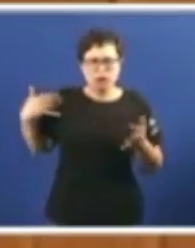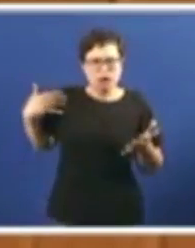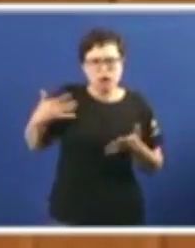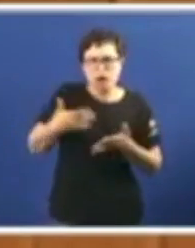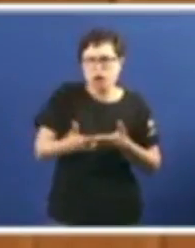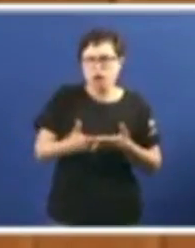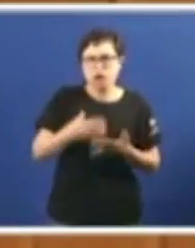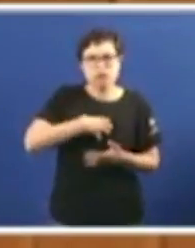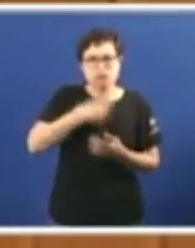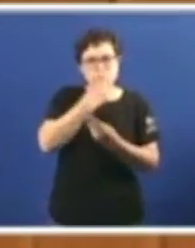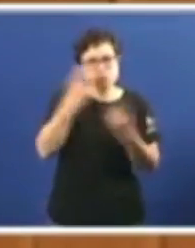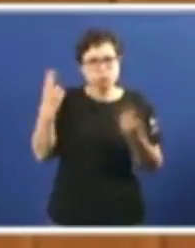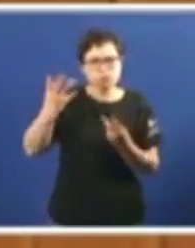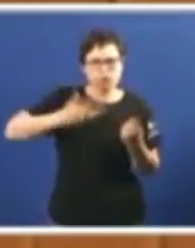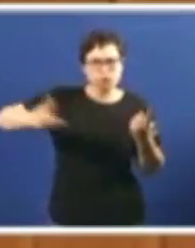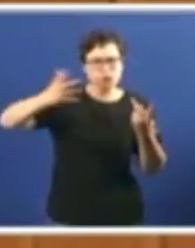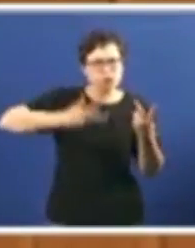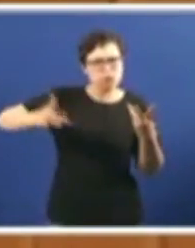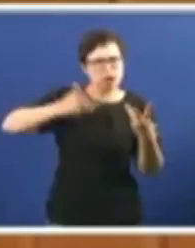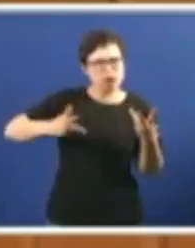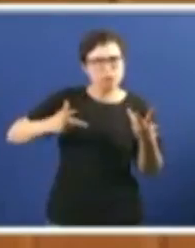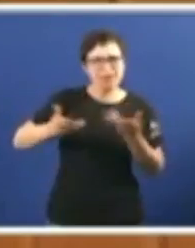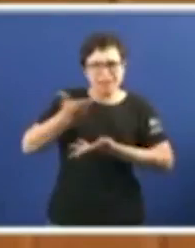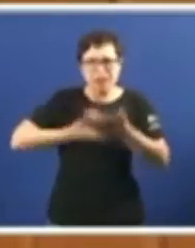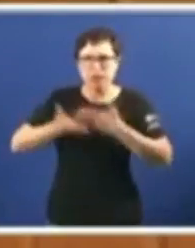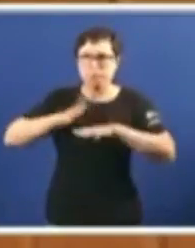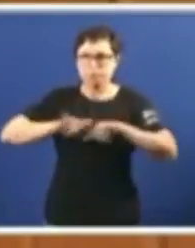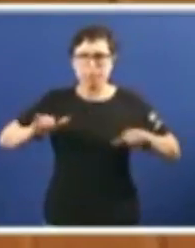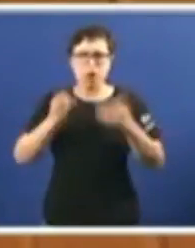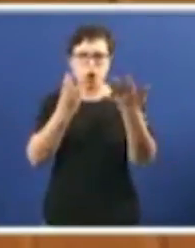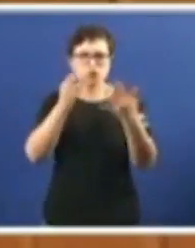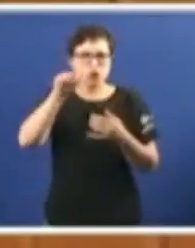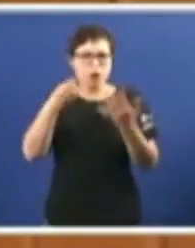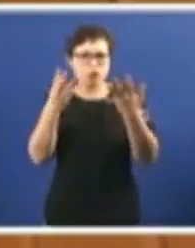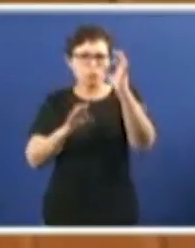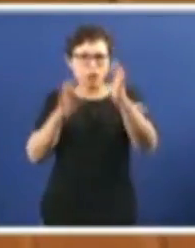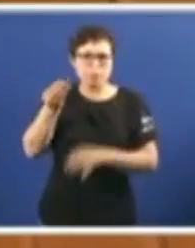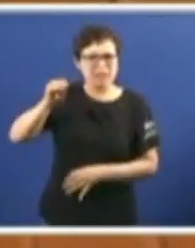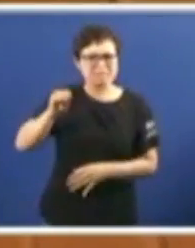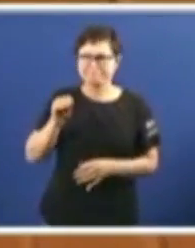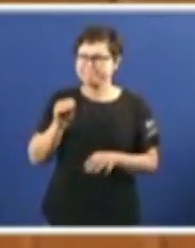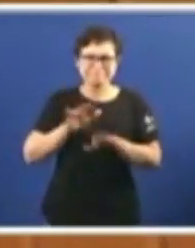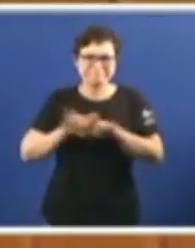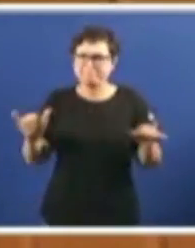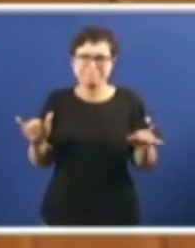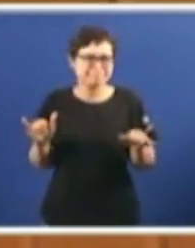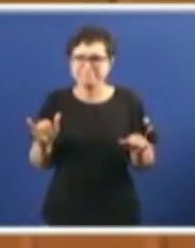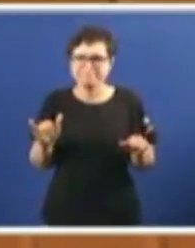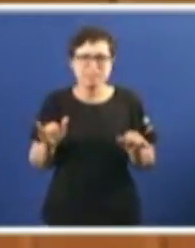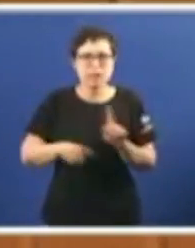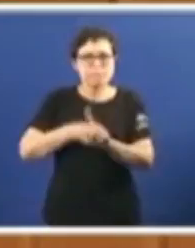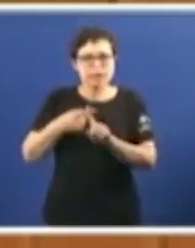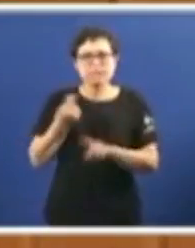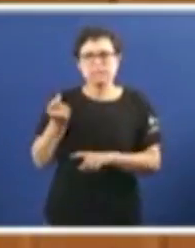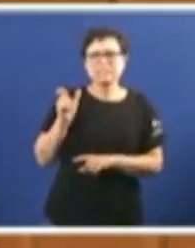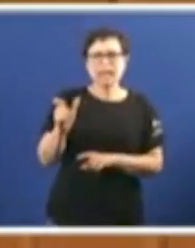traballadores e traballadoras do público, xa comezando polo goberno socialista, a creación do emprego neto e a taxa de